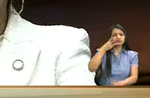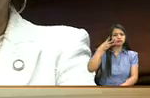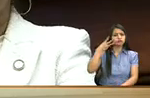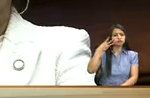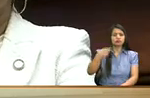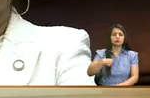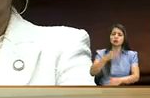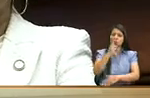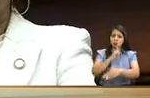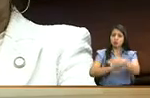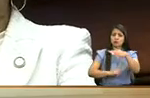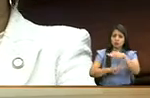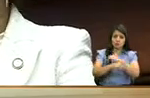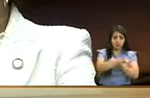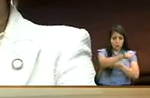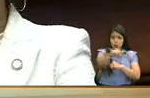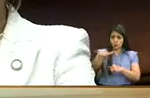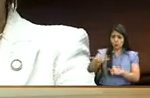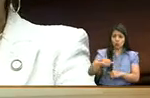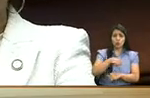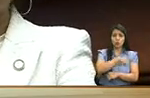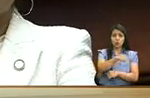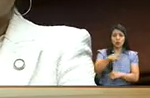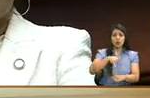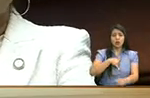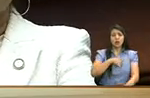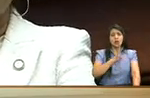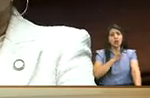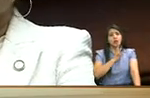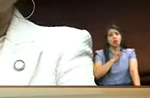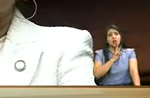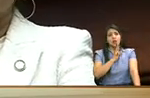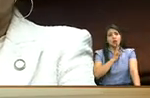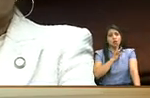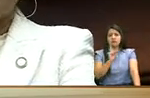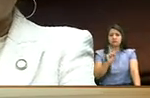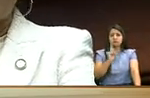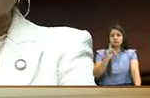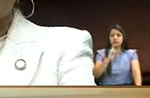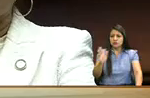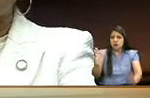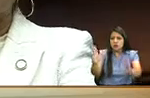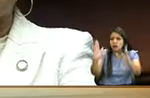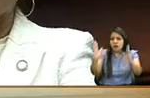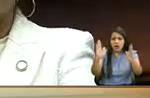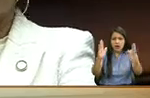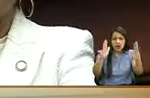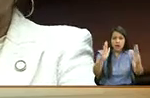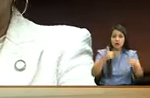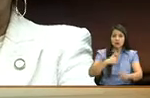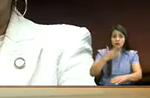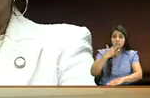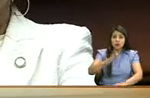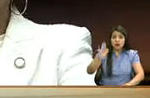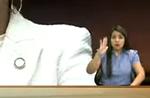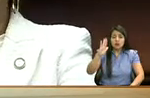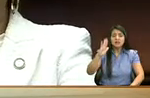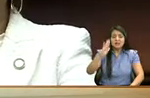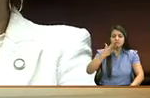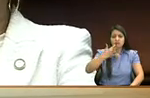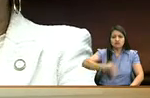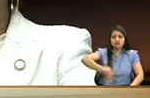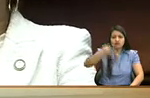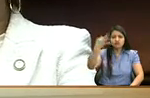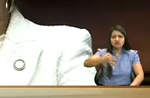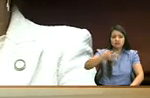una humilde como ustedes, que más que hablar, escucha, que más que prometer, cumple, que